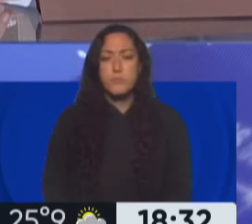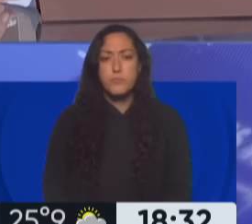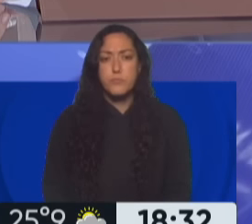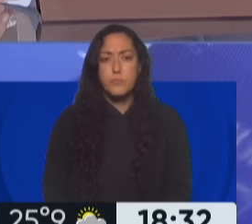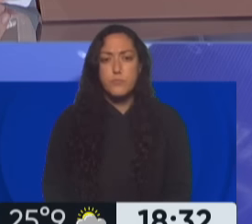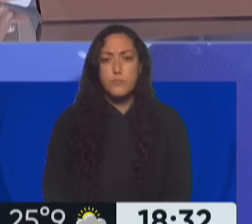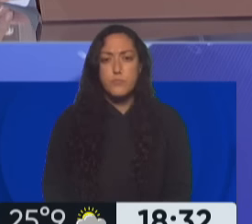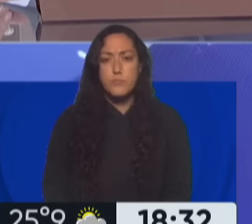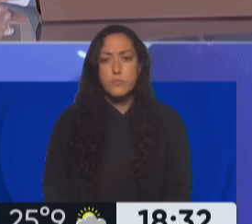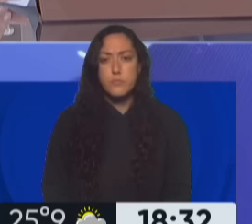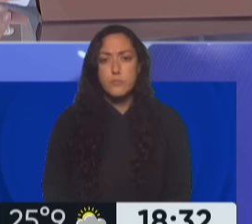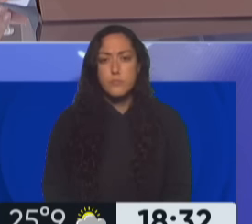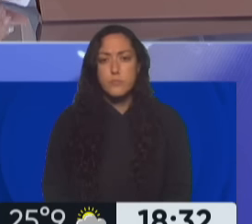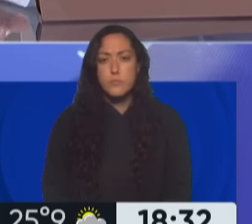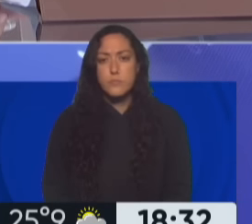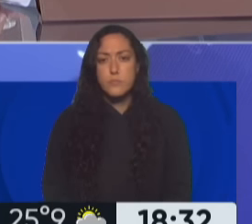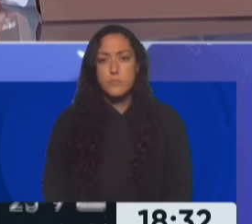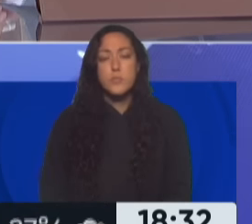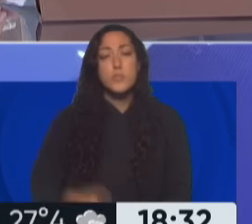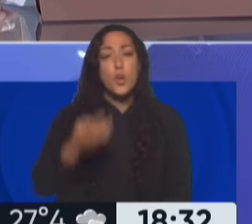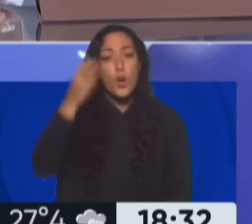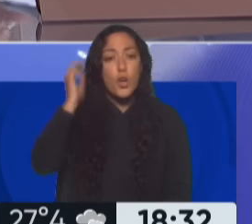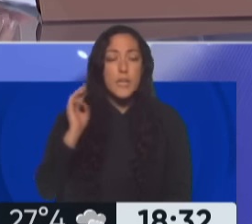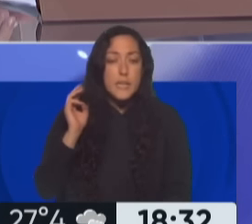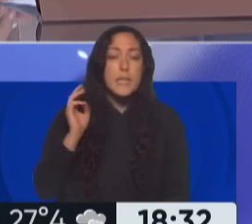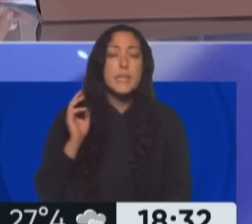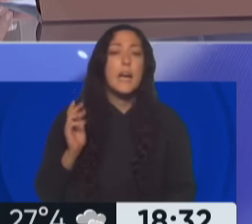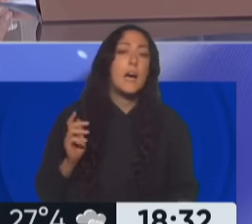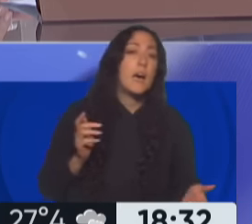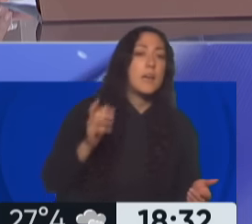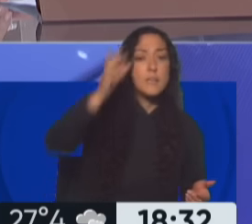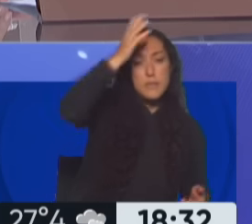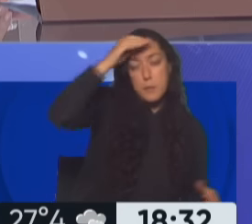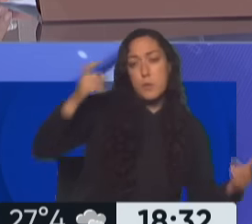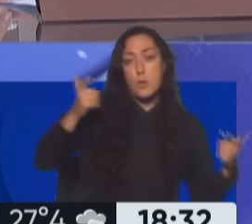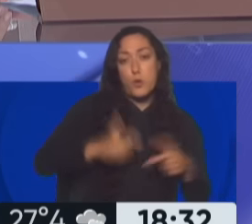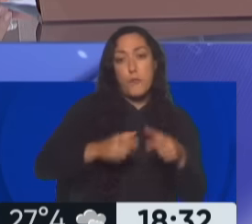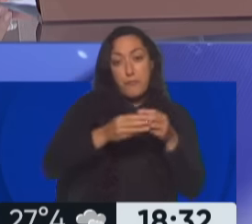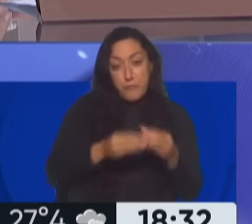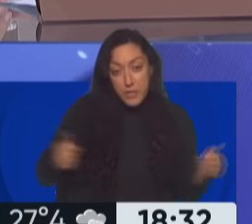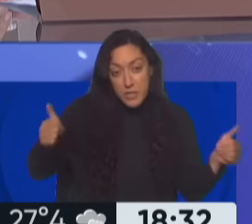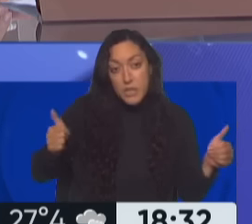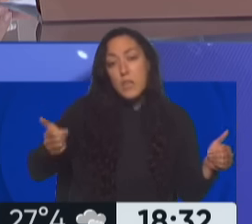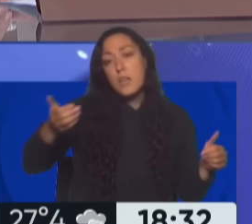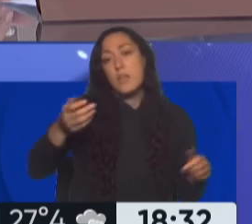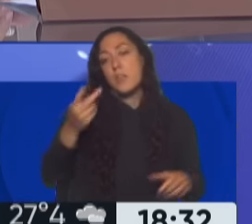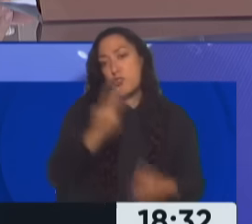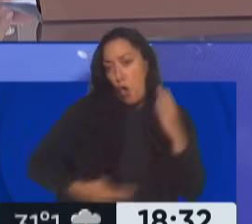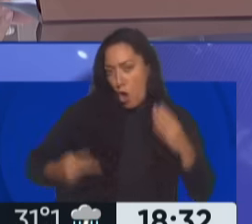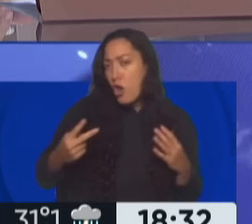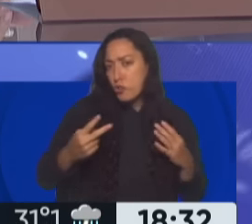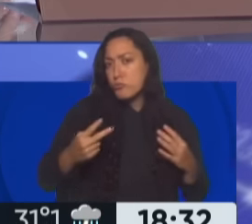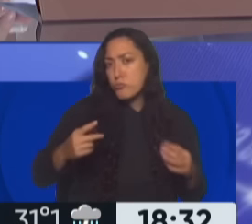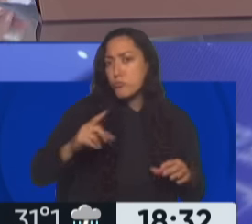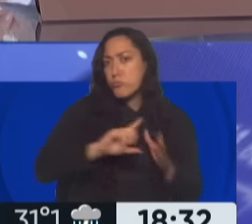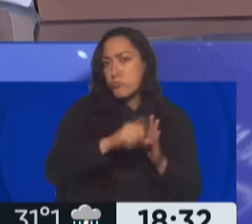Allí estaba entonces la propia María Corina Machado, después de reunirse con Donald Trump, una reunión que los mantuvo a solas durante un largo